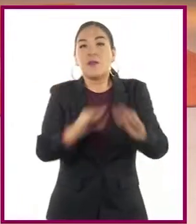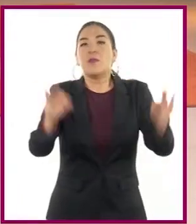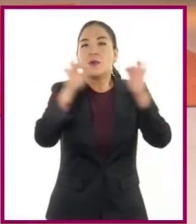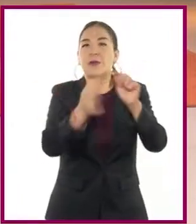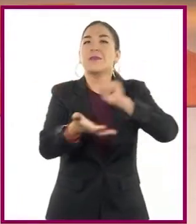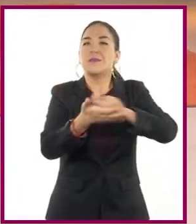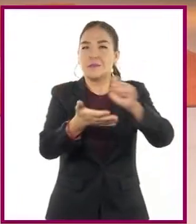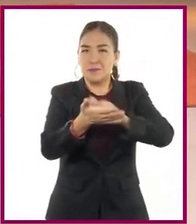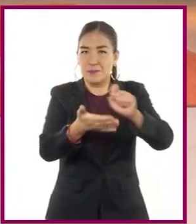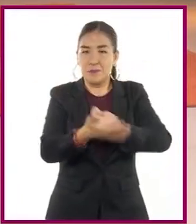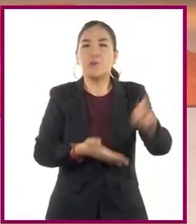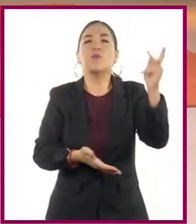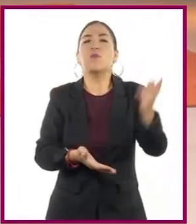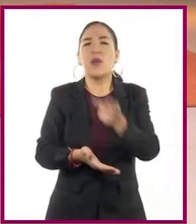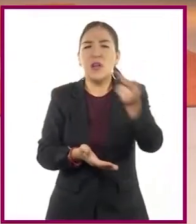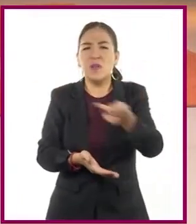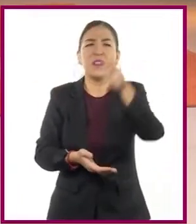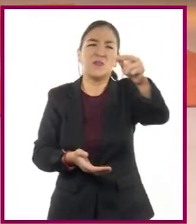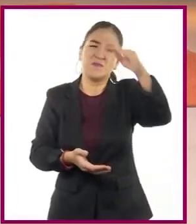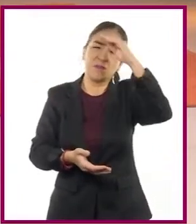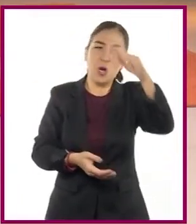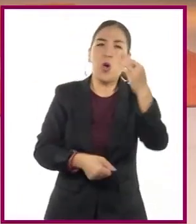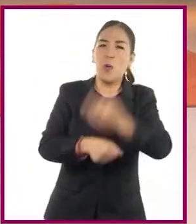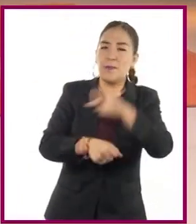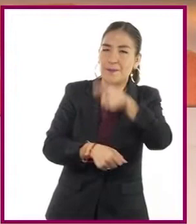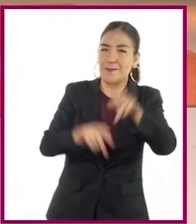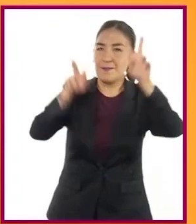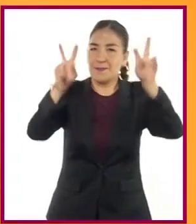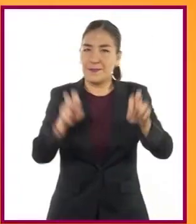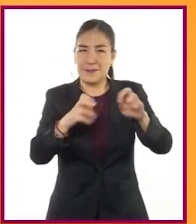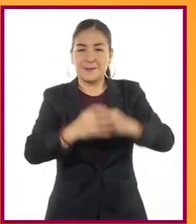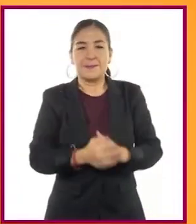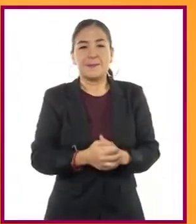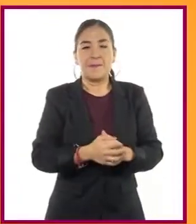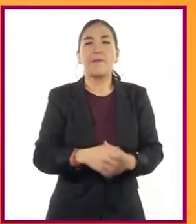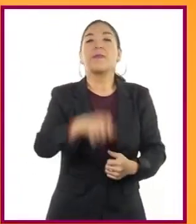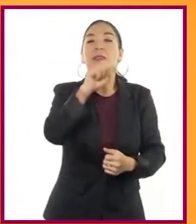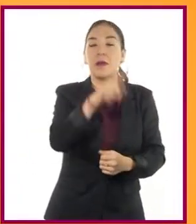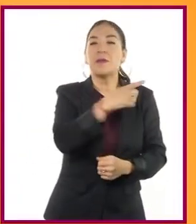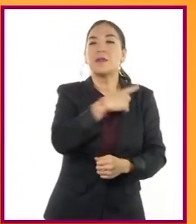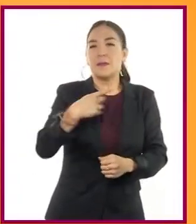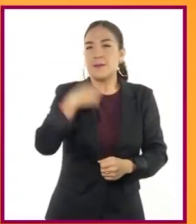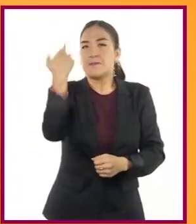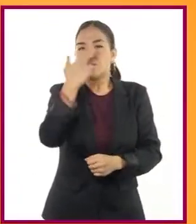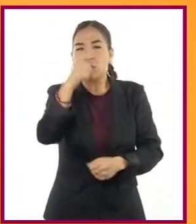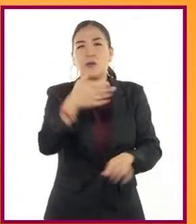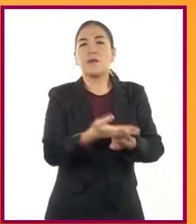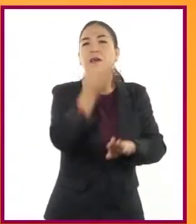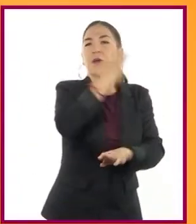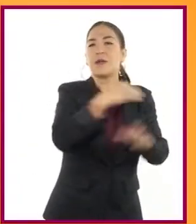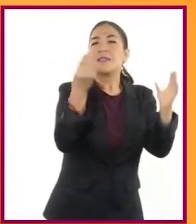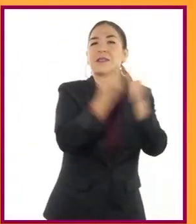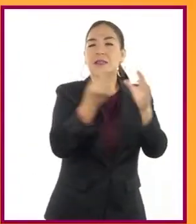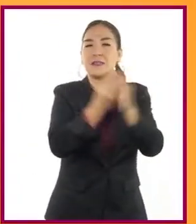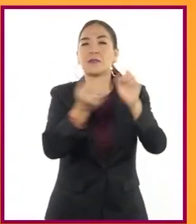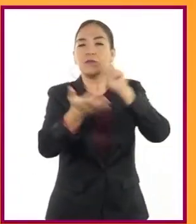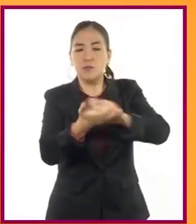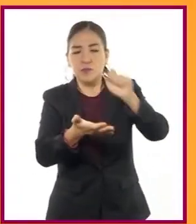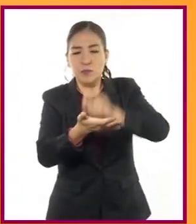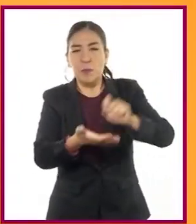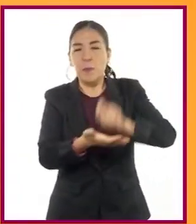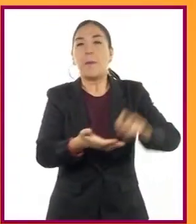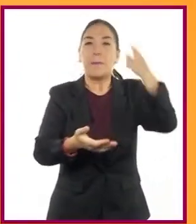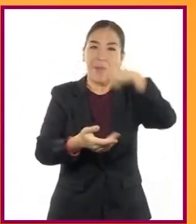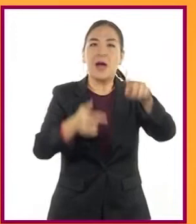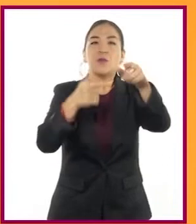principales, preguntas y reflexiones que surjan a partir del tema. También revisen sus notas de las sesiones anteriores para que puedan